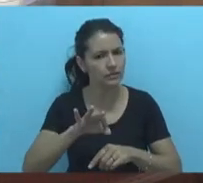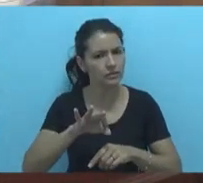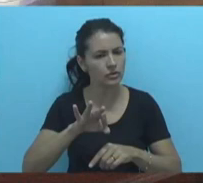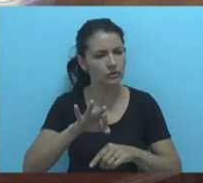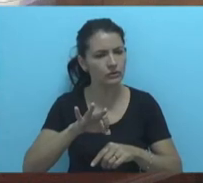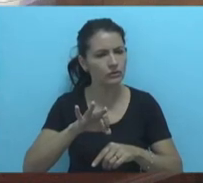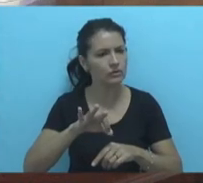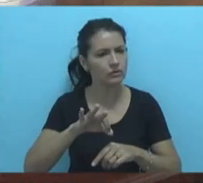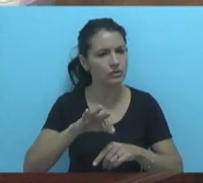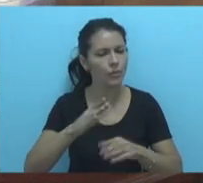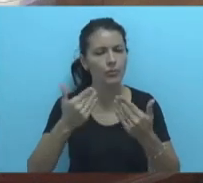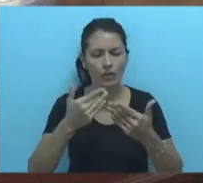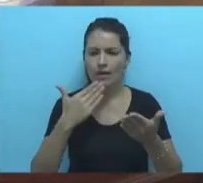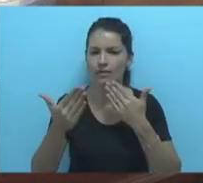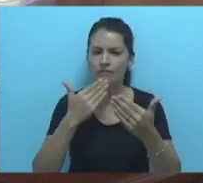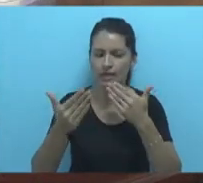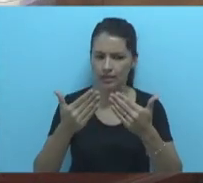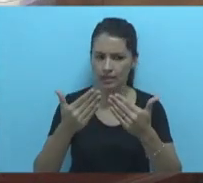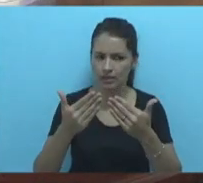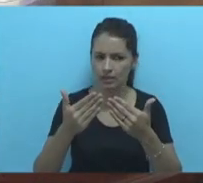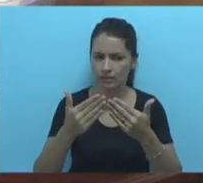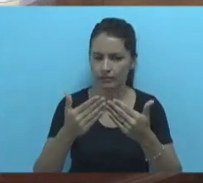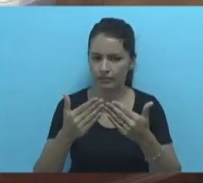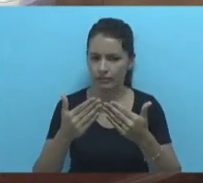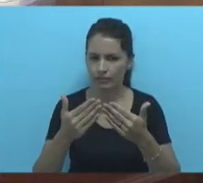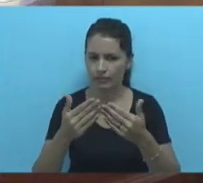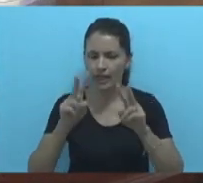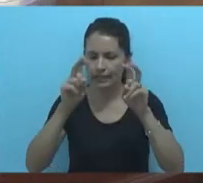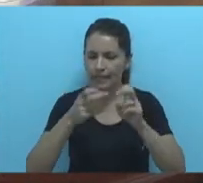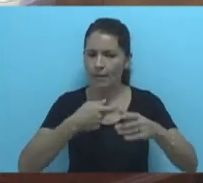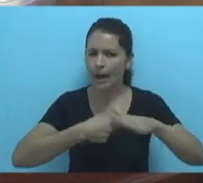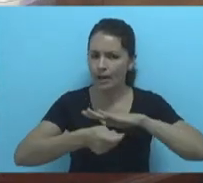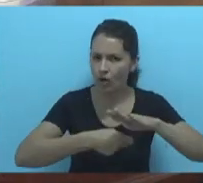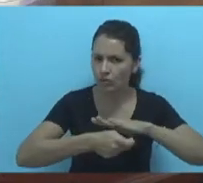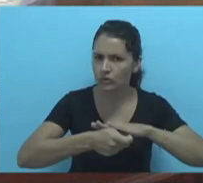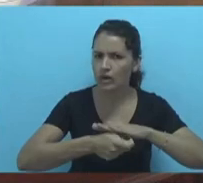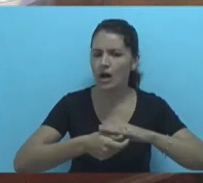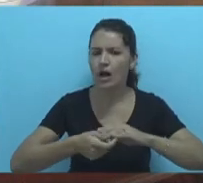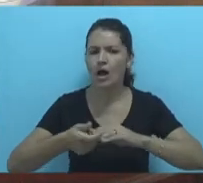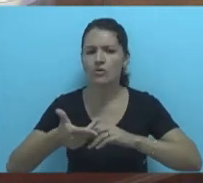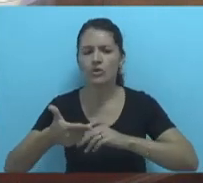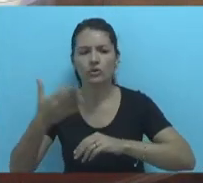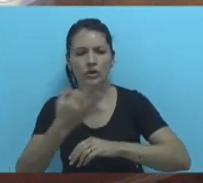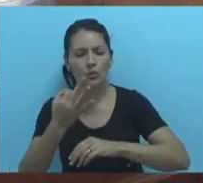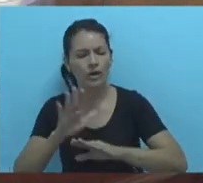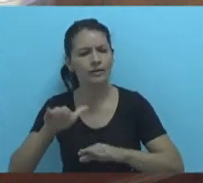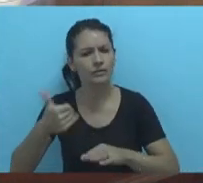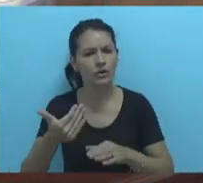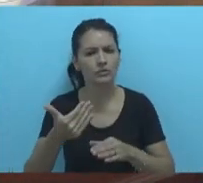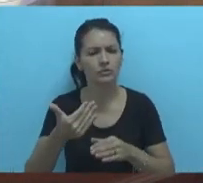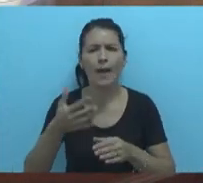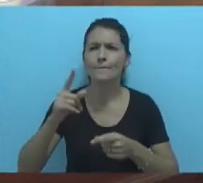todos los días de la desigualdad, de la corrupción y de la impunidad. Y por eso no da lo mismo si